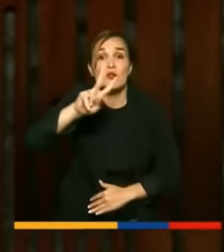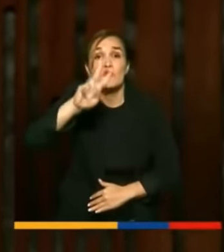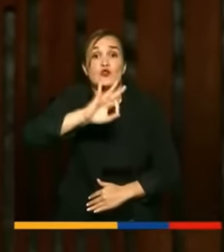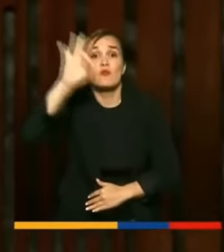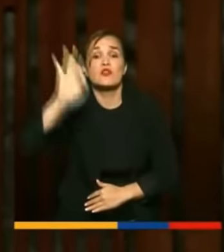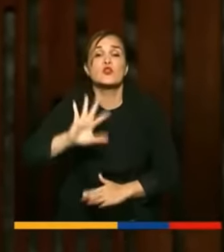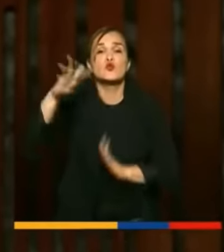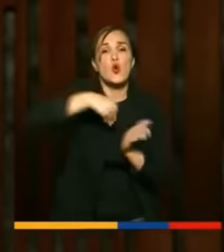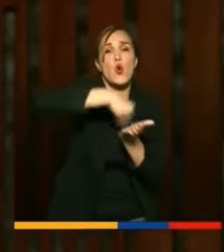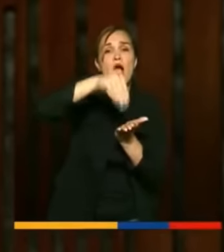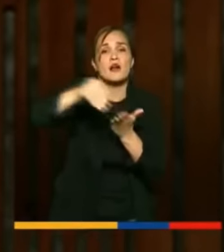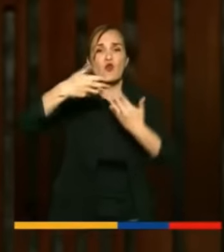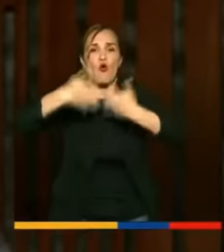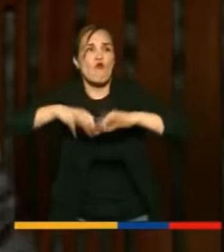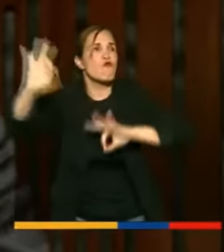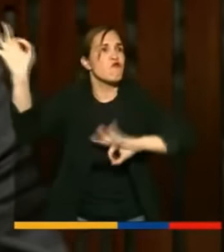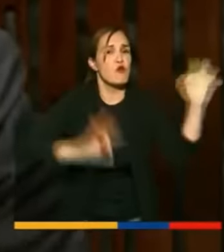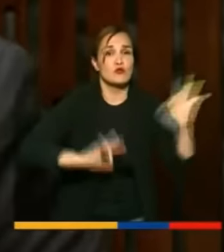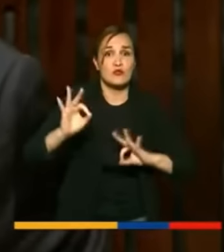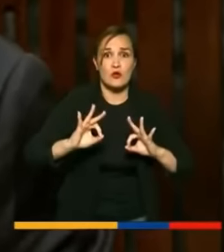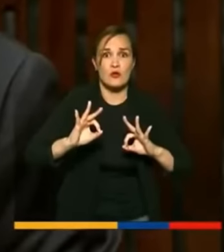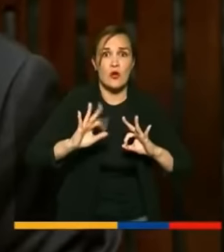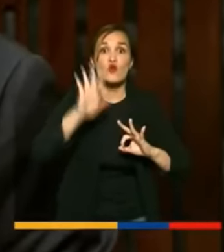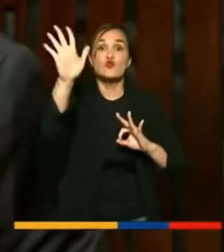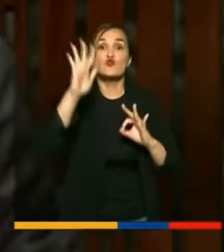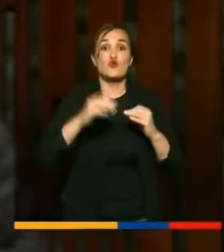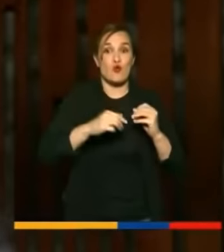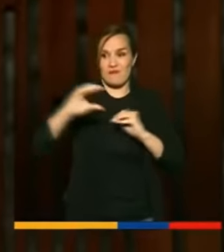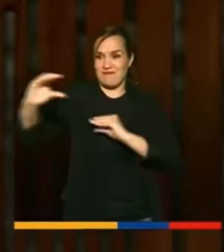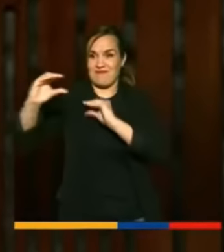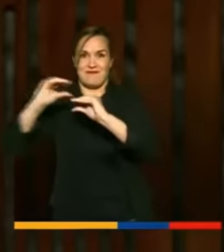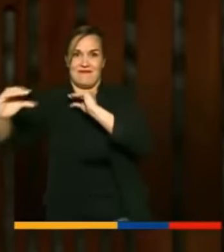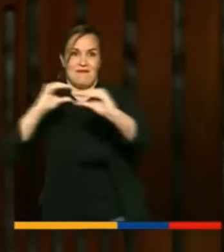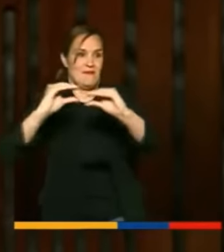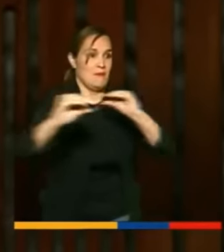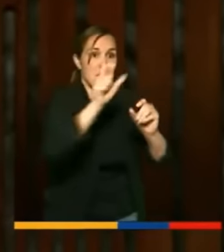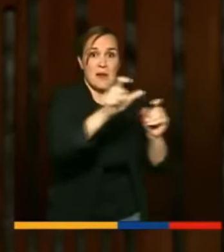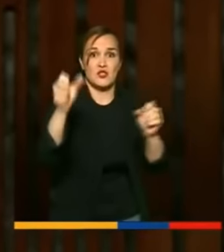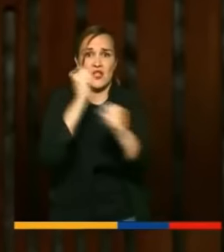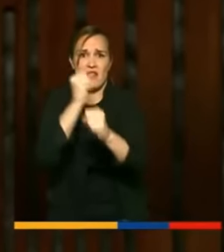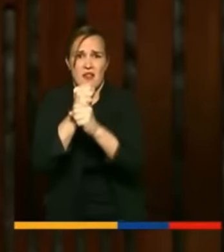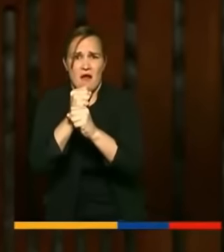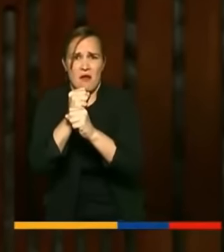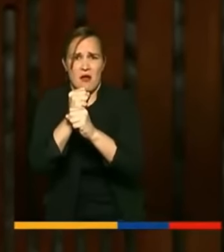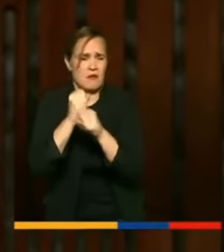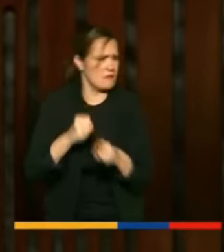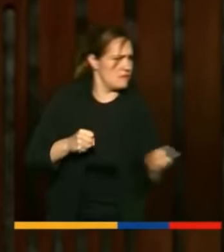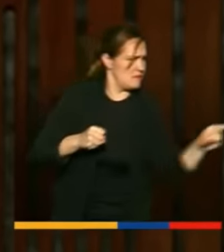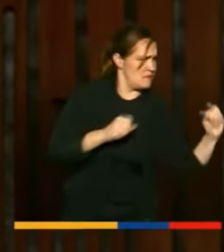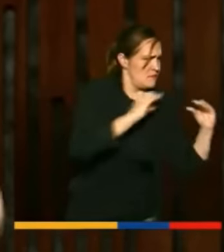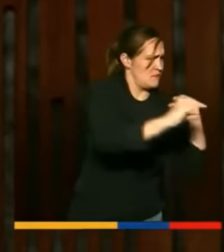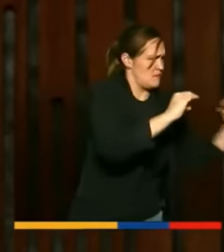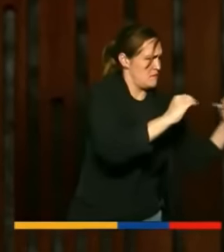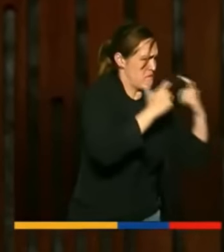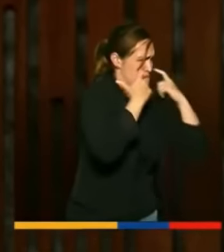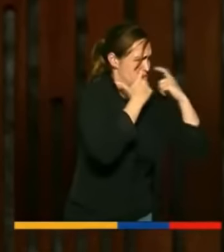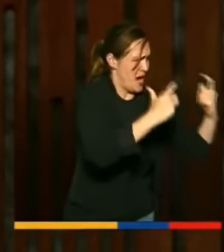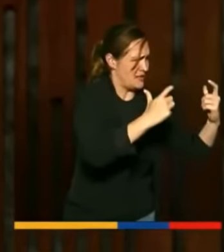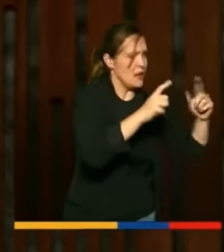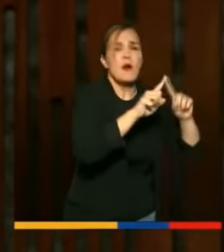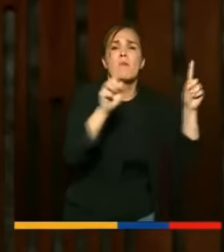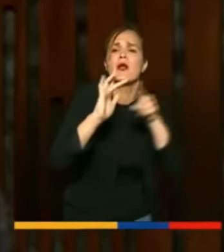funcionamiento y tiene la nómina paralela más grande de la historia de este país, que contrasta con la peor y la más pobre ejecución en inversión